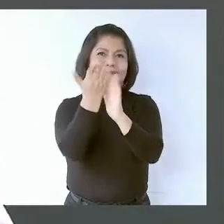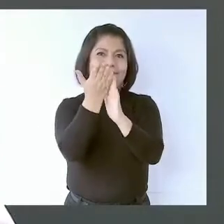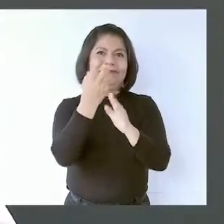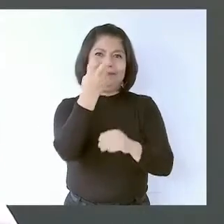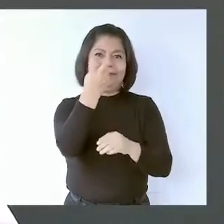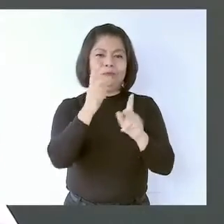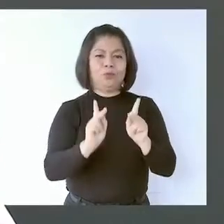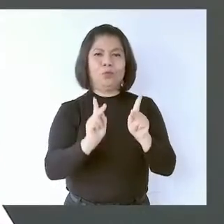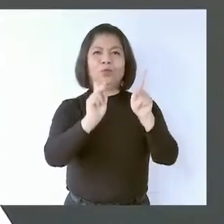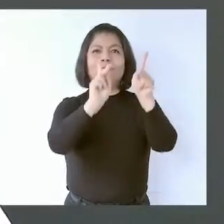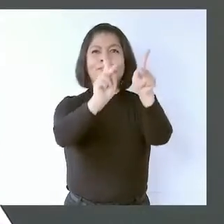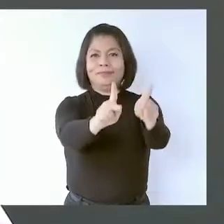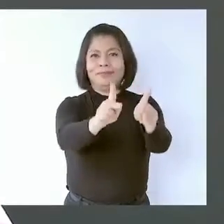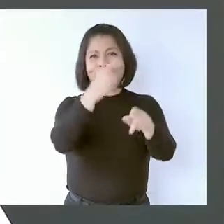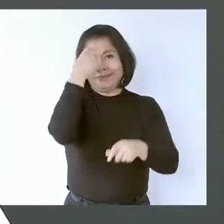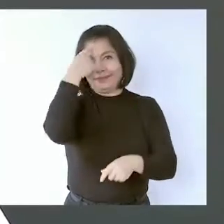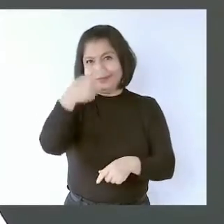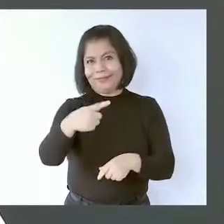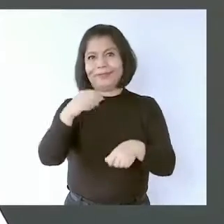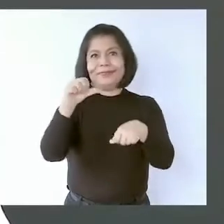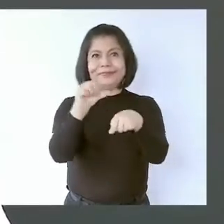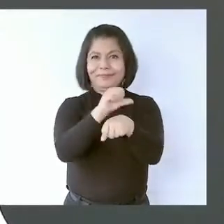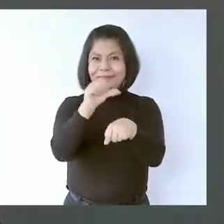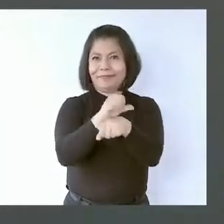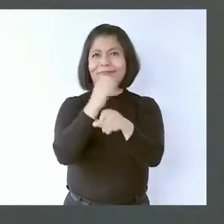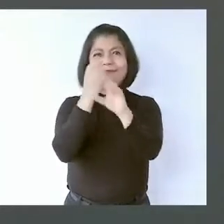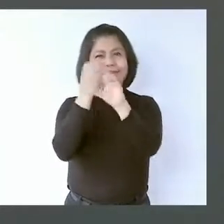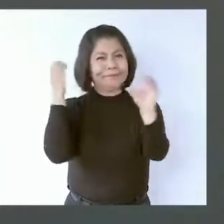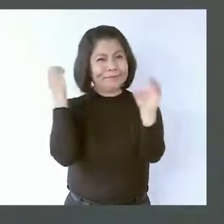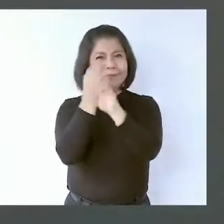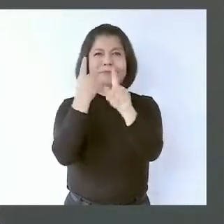la superficie de rodamiento, porque